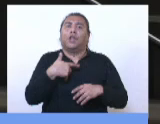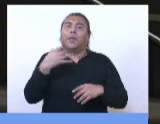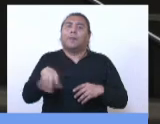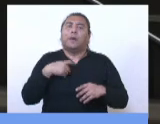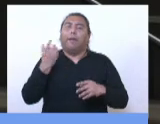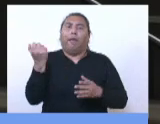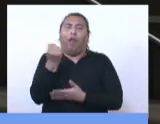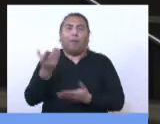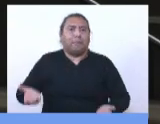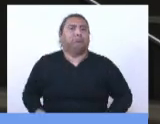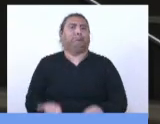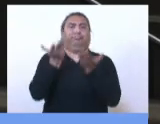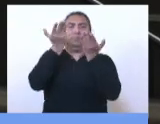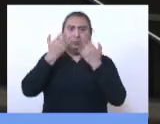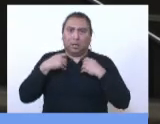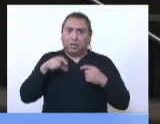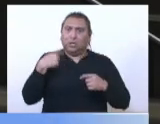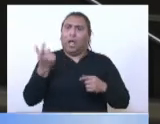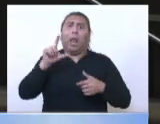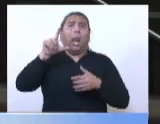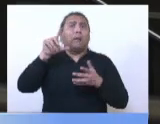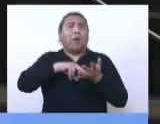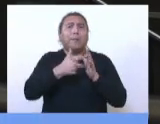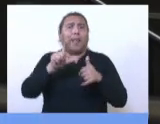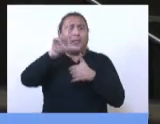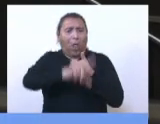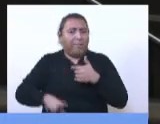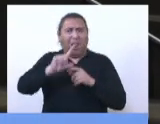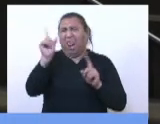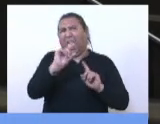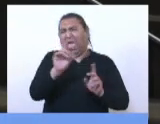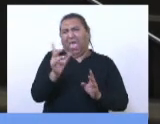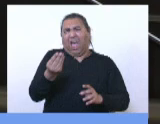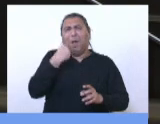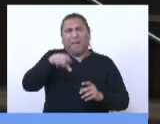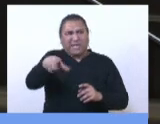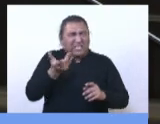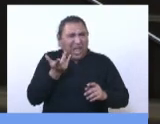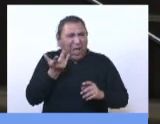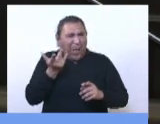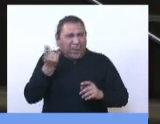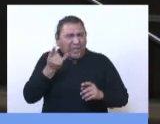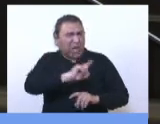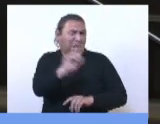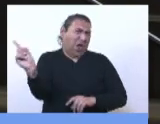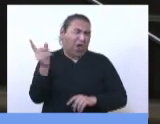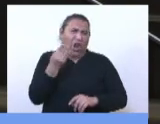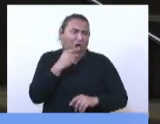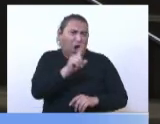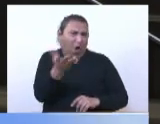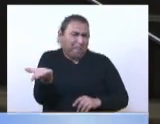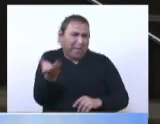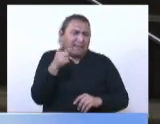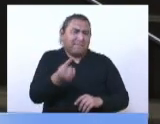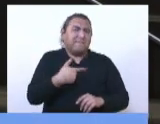economía acá no hay del problema a latinoamérica no nos compremos se cuento acá el problema de la responsabilidad de la emisión y del